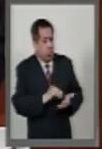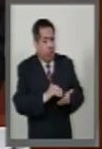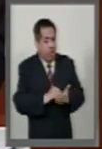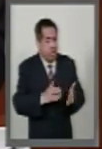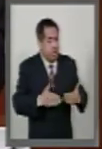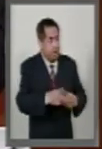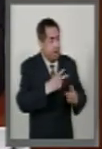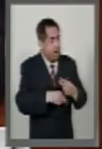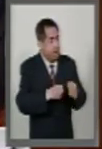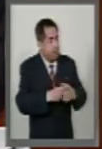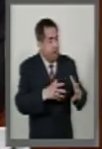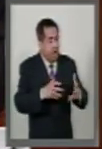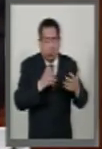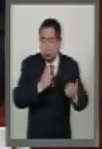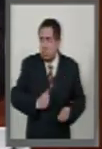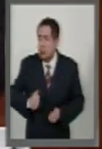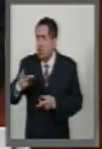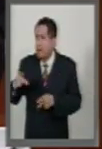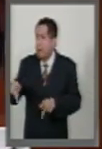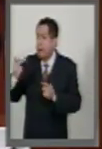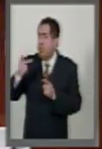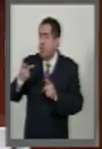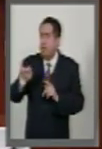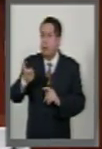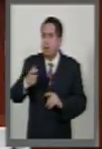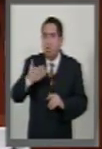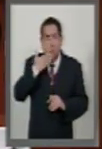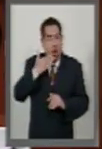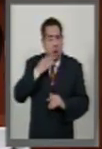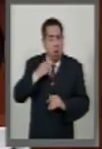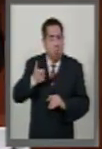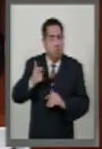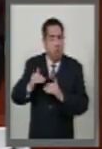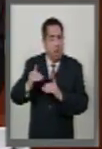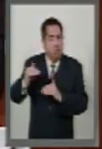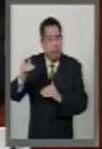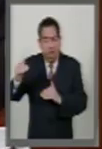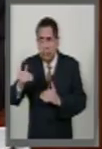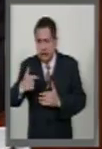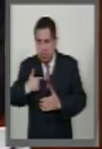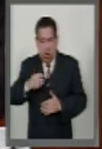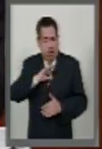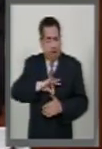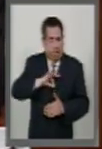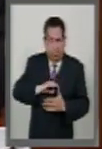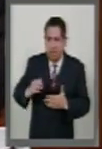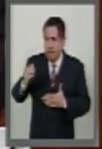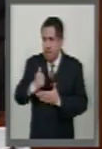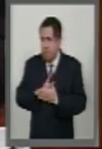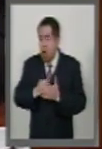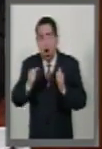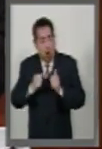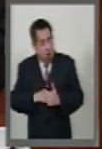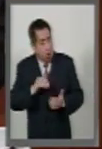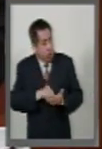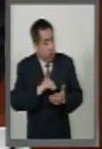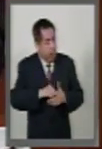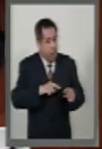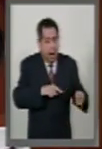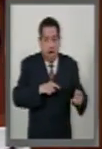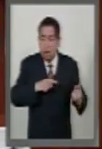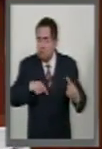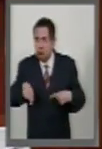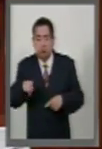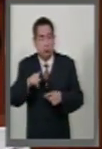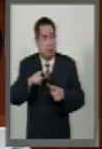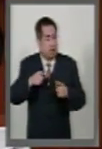mejor precio por la regulación que tienen, aumentando las utilidades en el tiempo y se dejan más